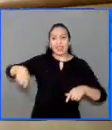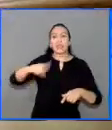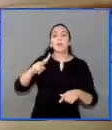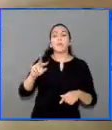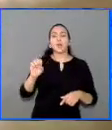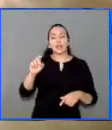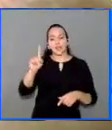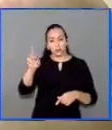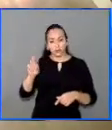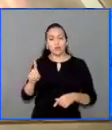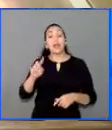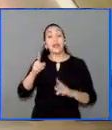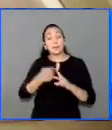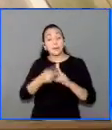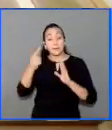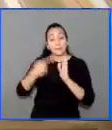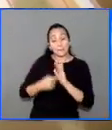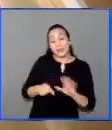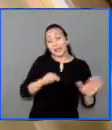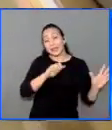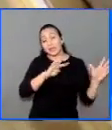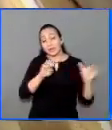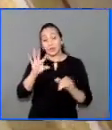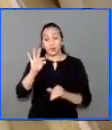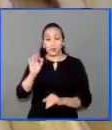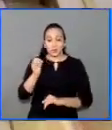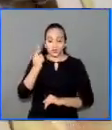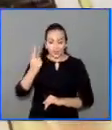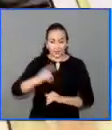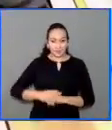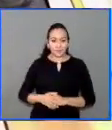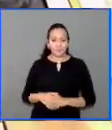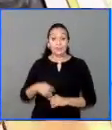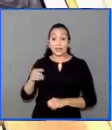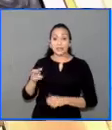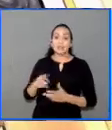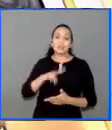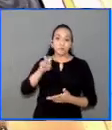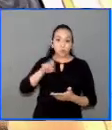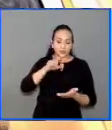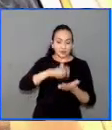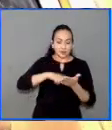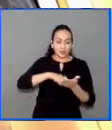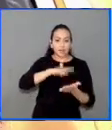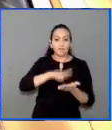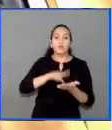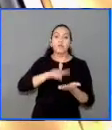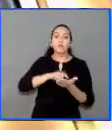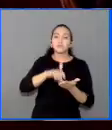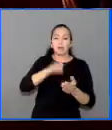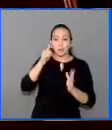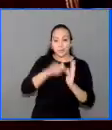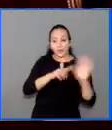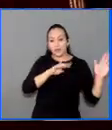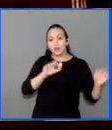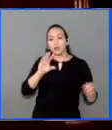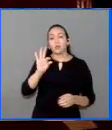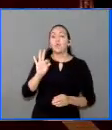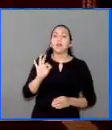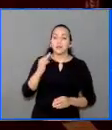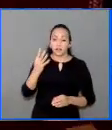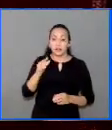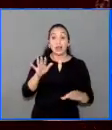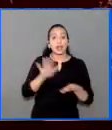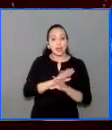en 1941. Con la reforma constitucional de 1994, la Suprema Corte se transformó en